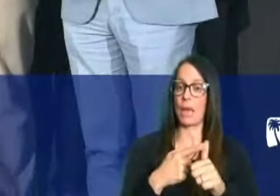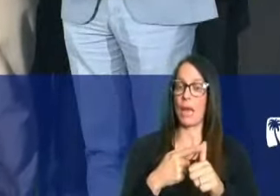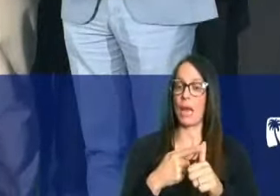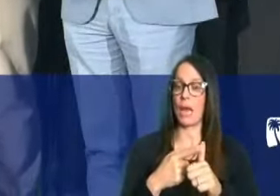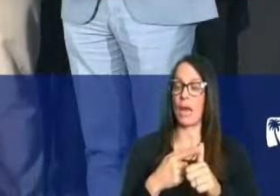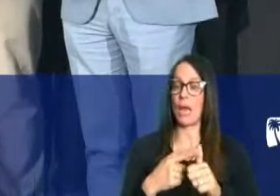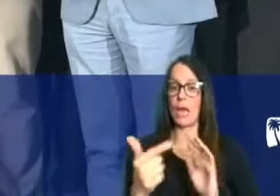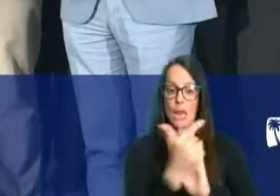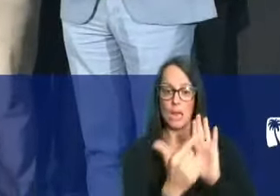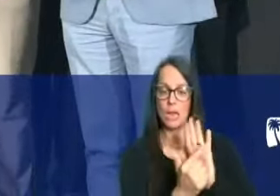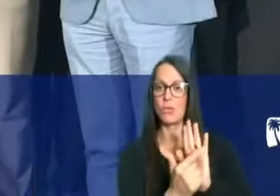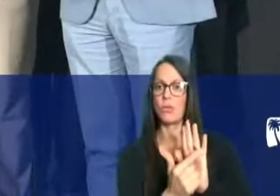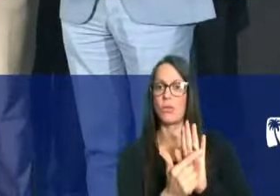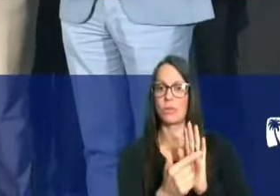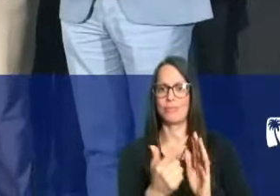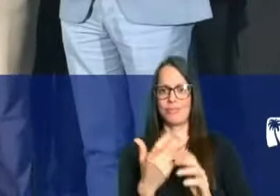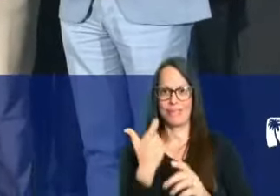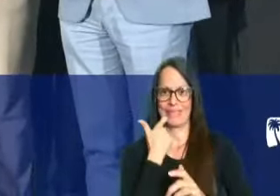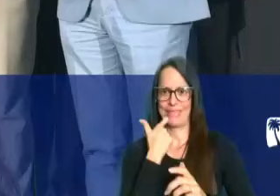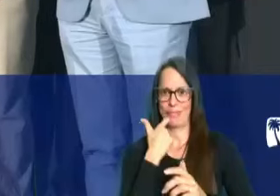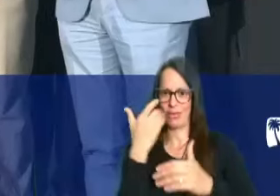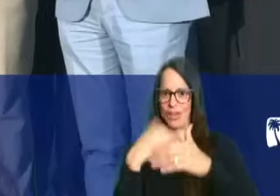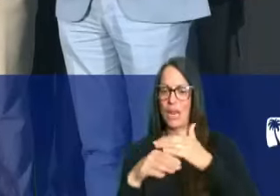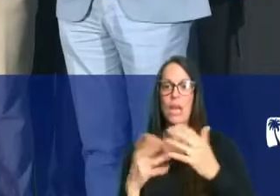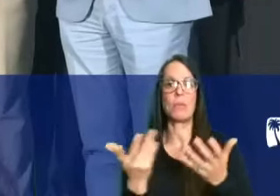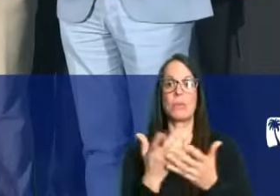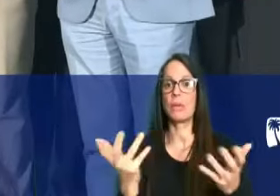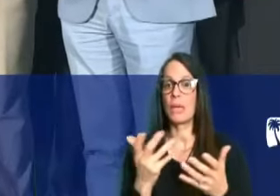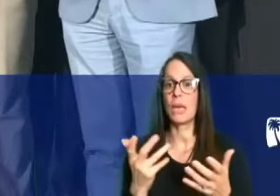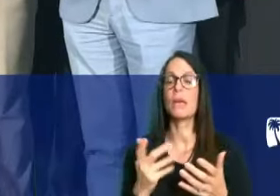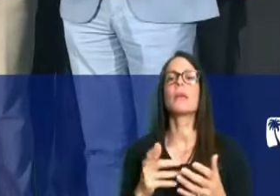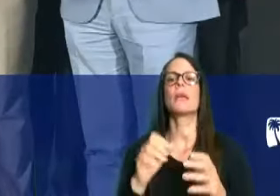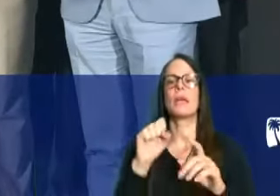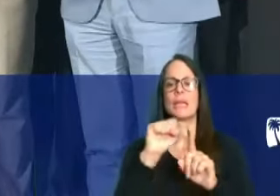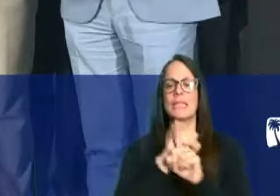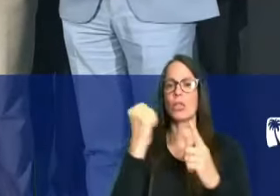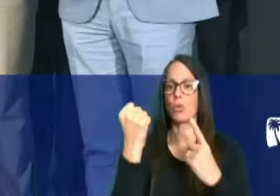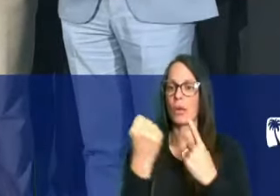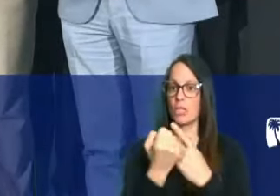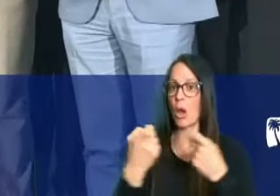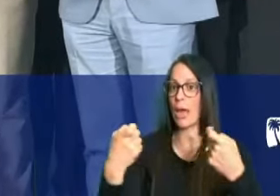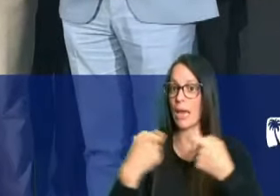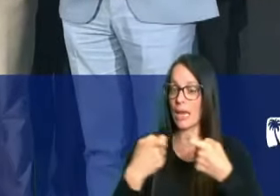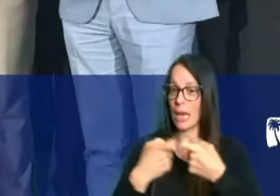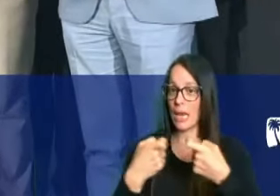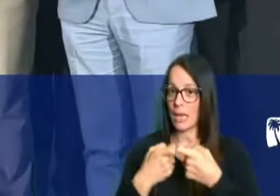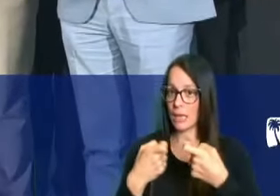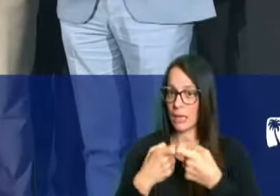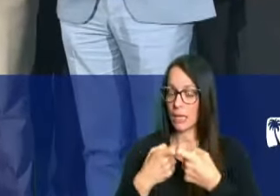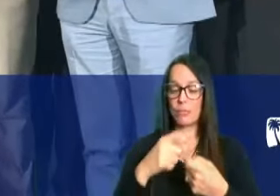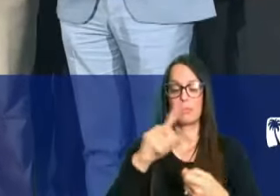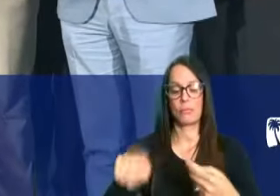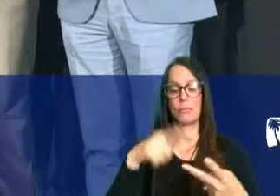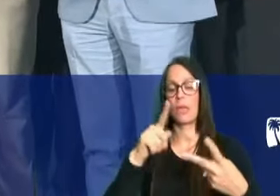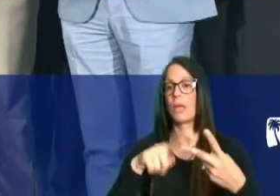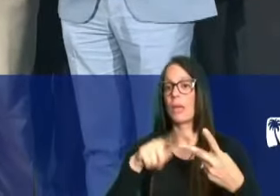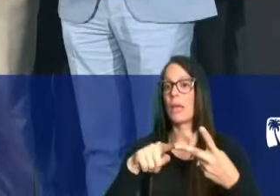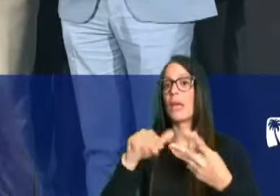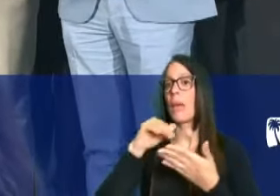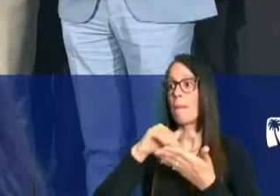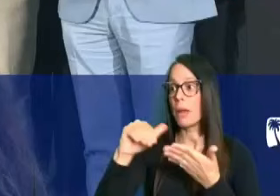antes de entrar aquí al salón van a ser la que tiene que ver con la situación energética eh y la de permisos porque ambas están